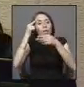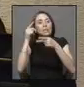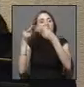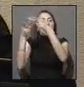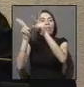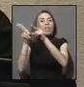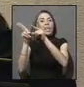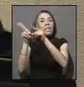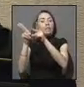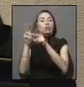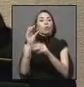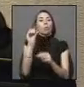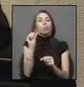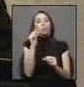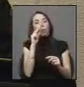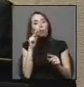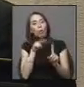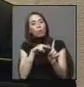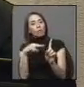poca sociología.